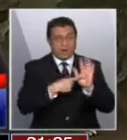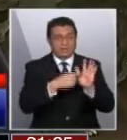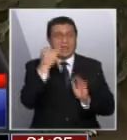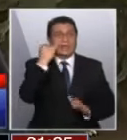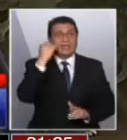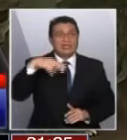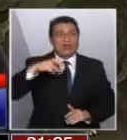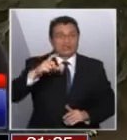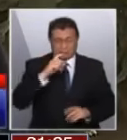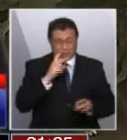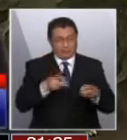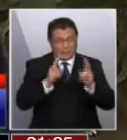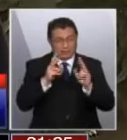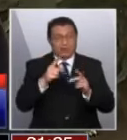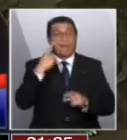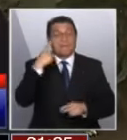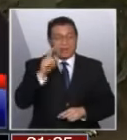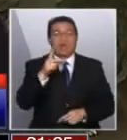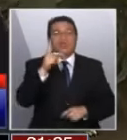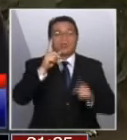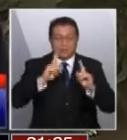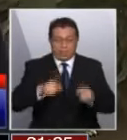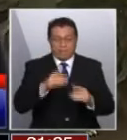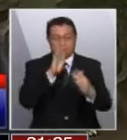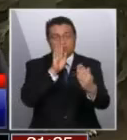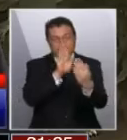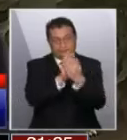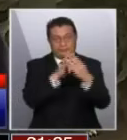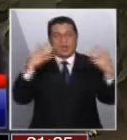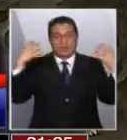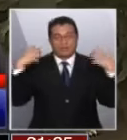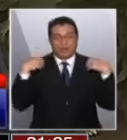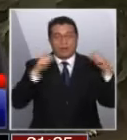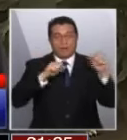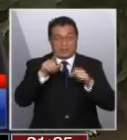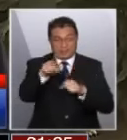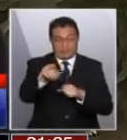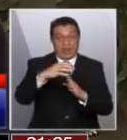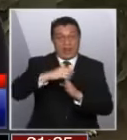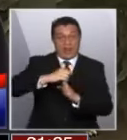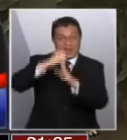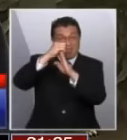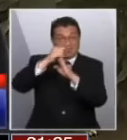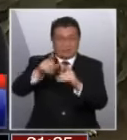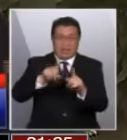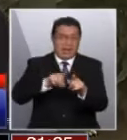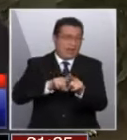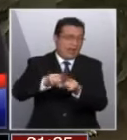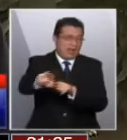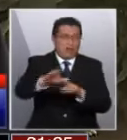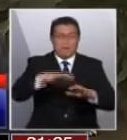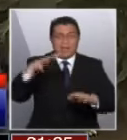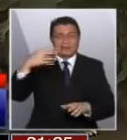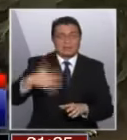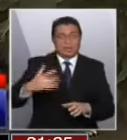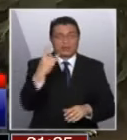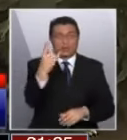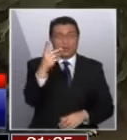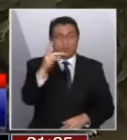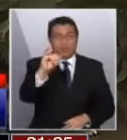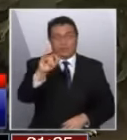Pero lo que sí es que tiene que afrontar la responsabilidad política é es el líder del sector lejos del líder importante de la